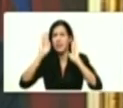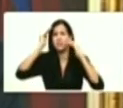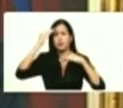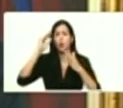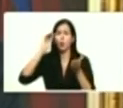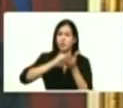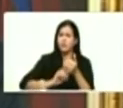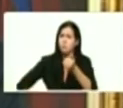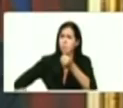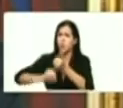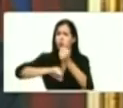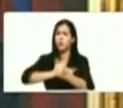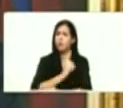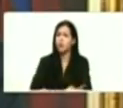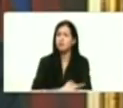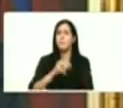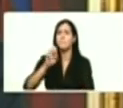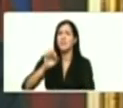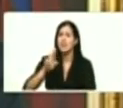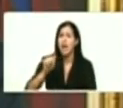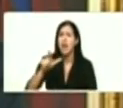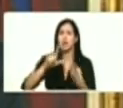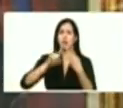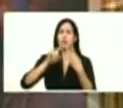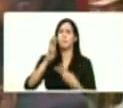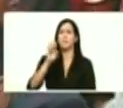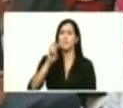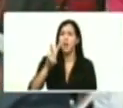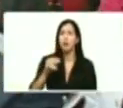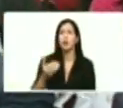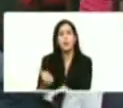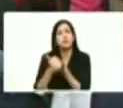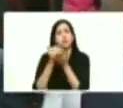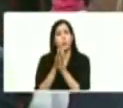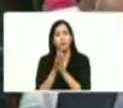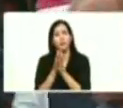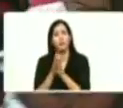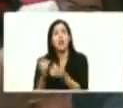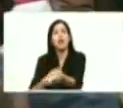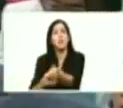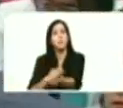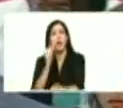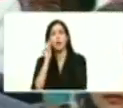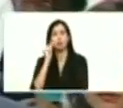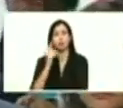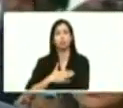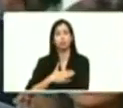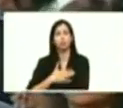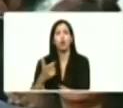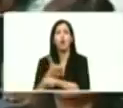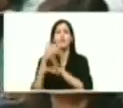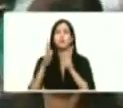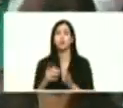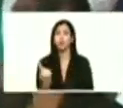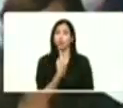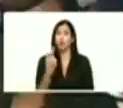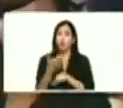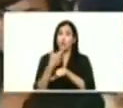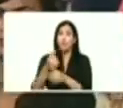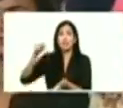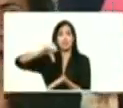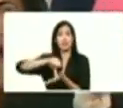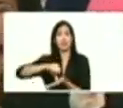en Pedeval a todo su nivel pido ayuda hermanos gobernadores esto no lo puede hacer el gobierno nacional